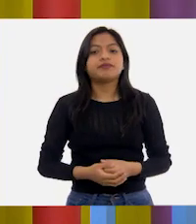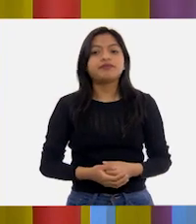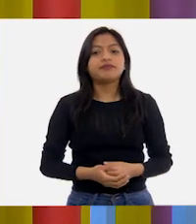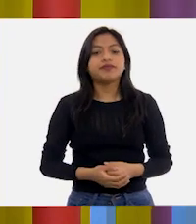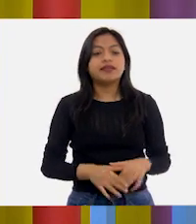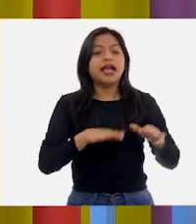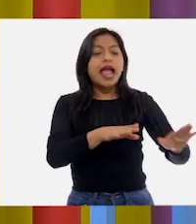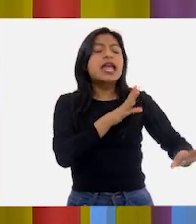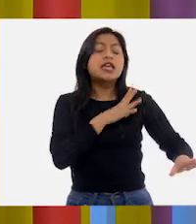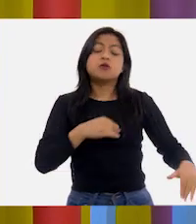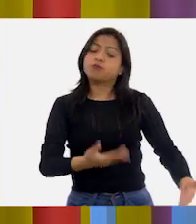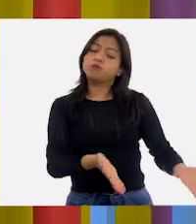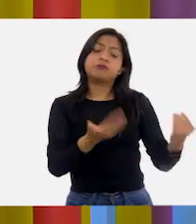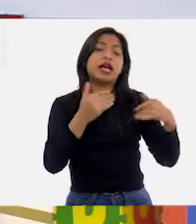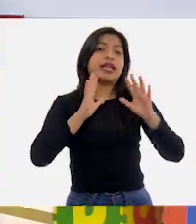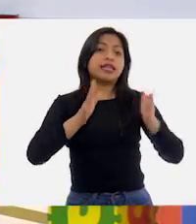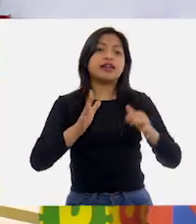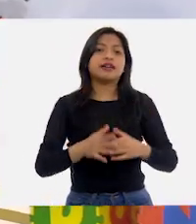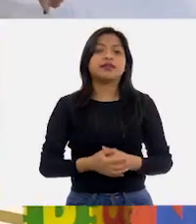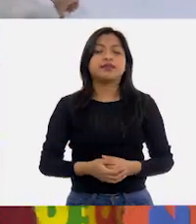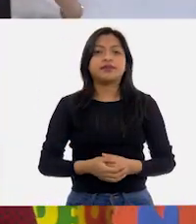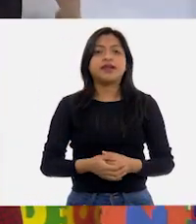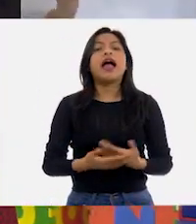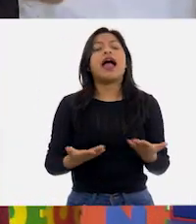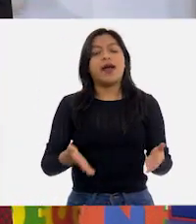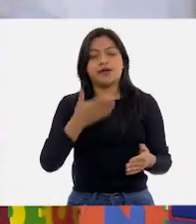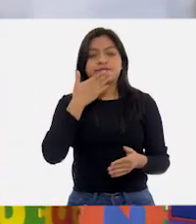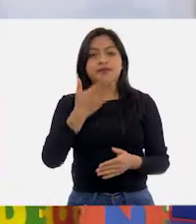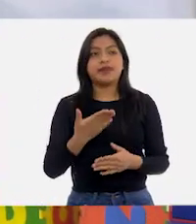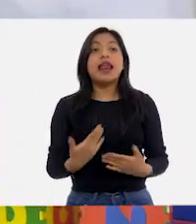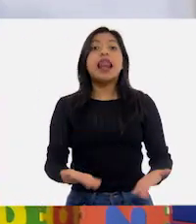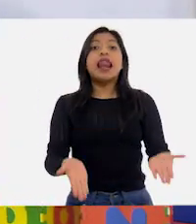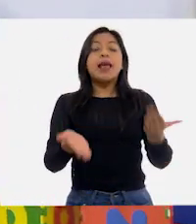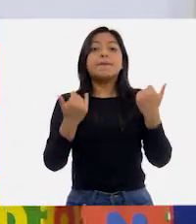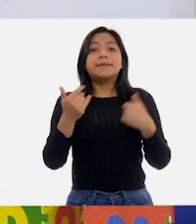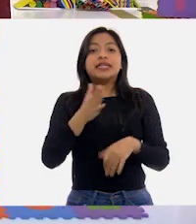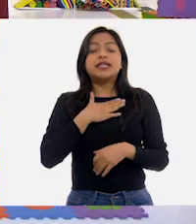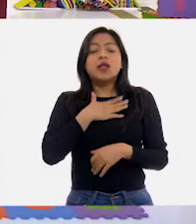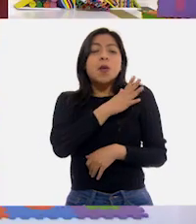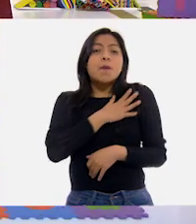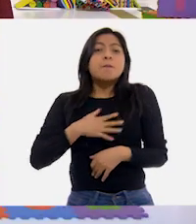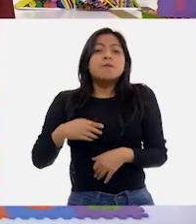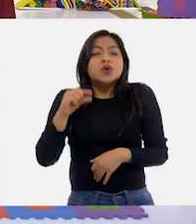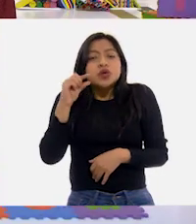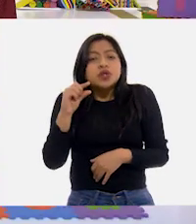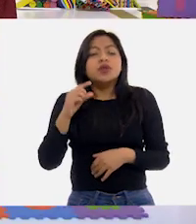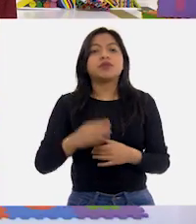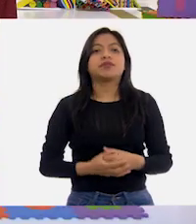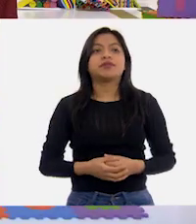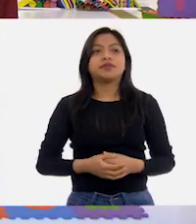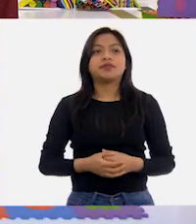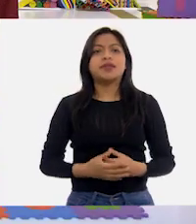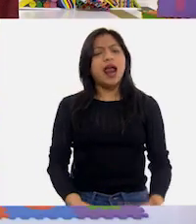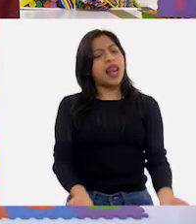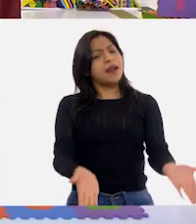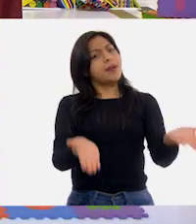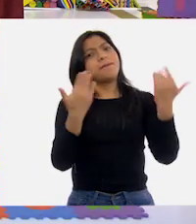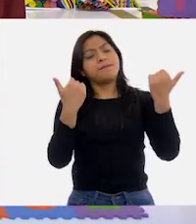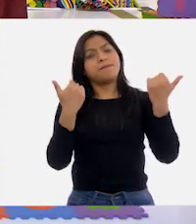Hijo, ya levántate. Levántate, mijito. Muy bien, esa uh-huh. frase me gusta. Así. Levántate.